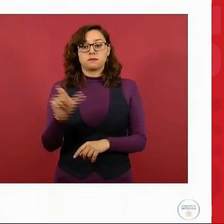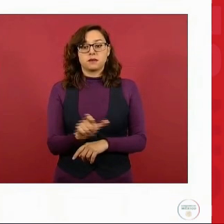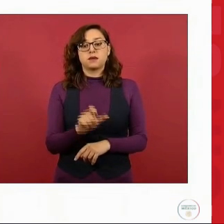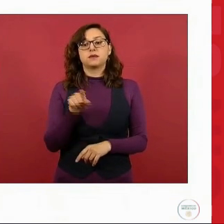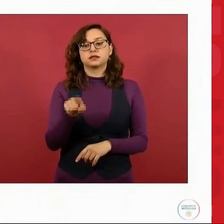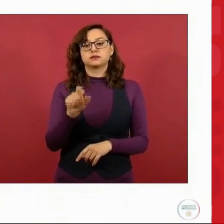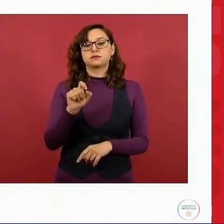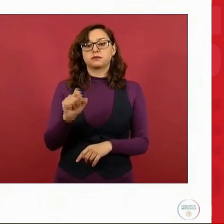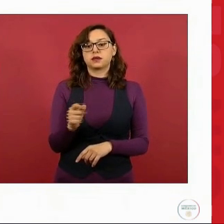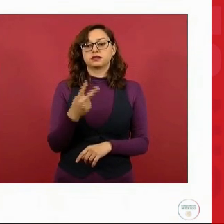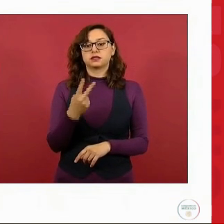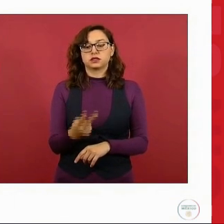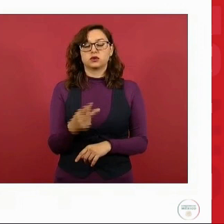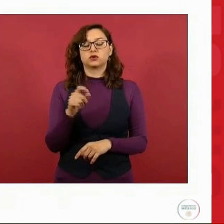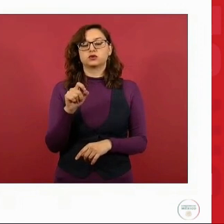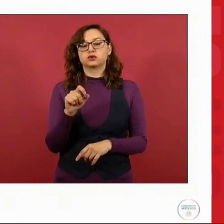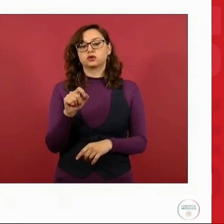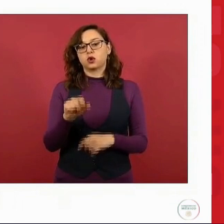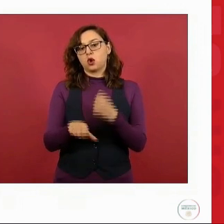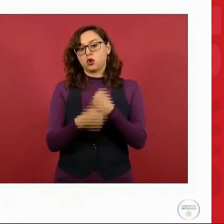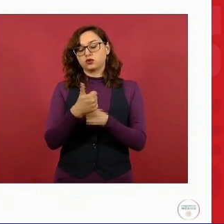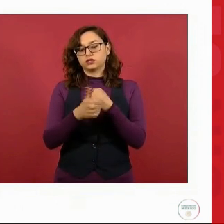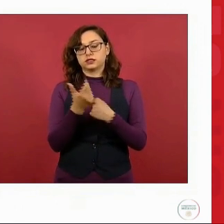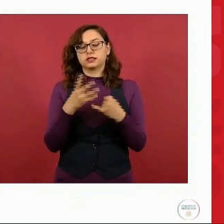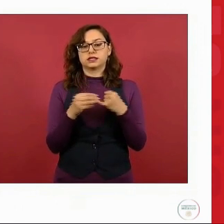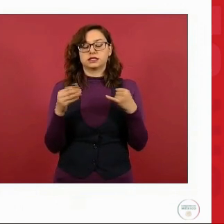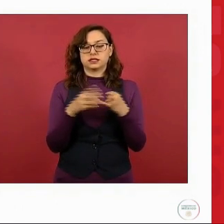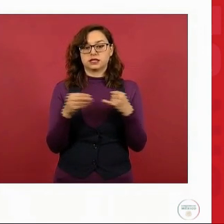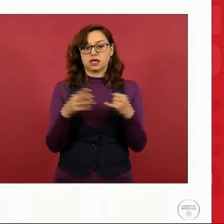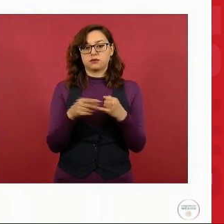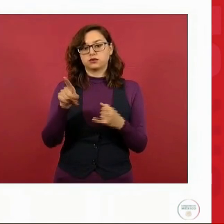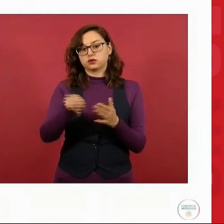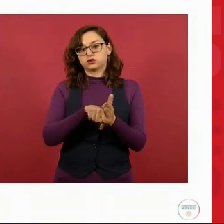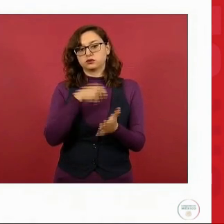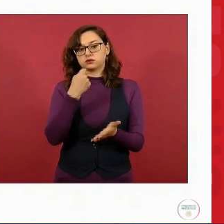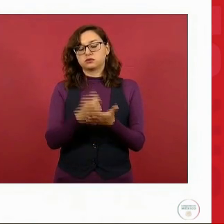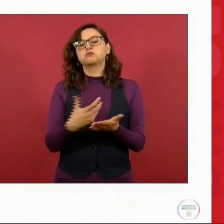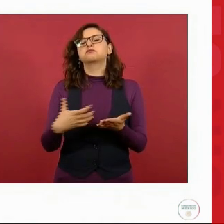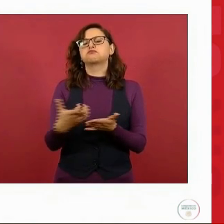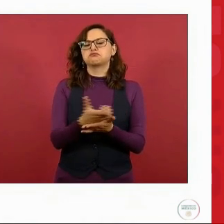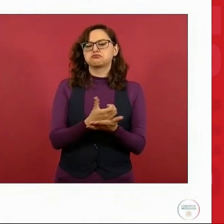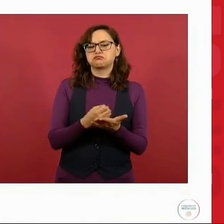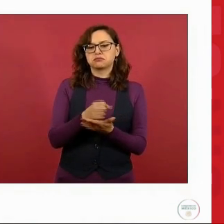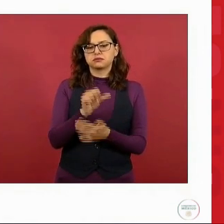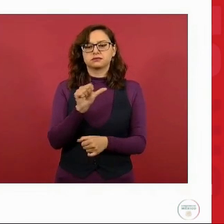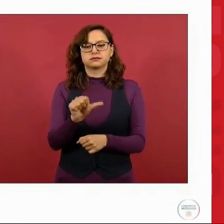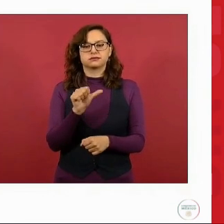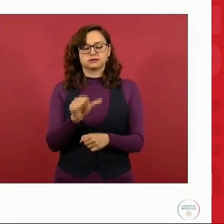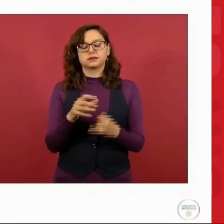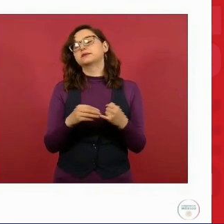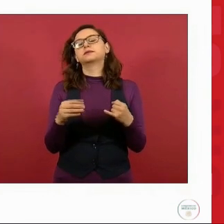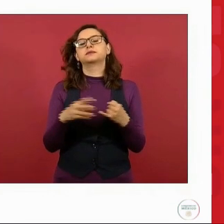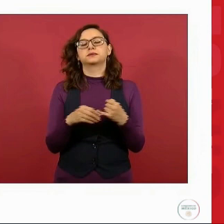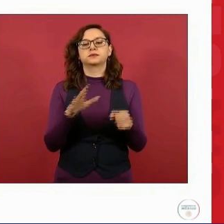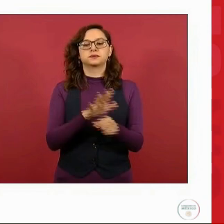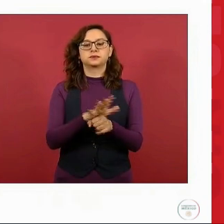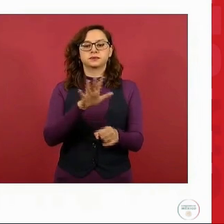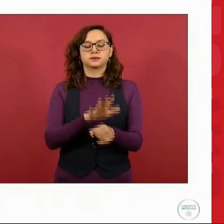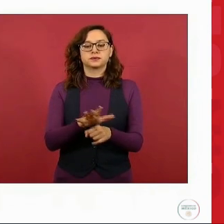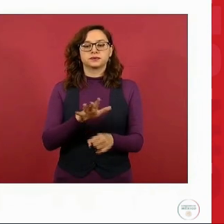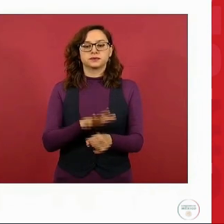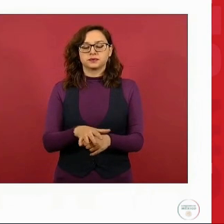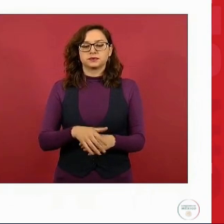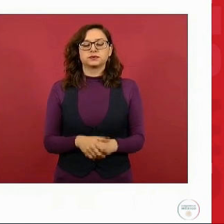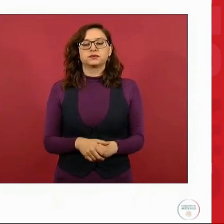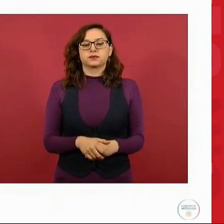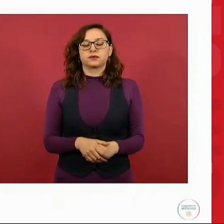22 pesos con 11 centavos por litro en Tampico, Tamaulipas, y un margen de 16 centavos. En el